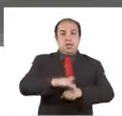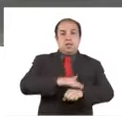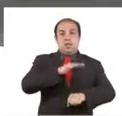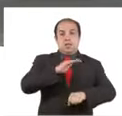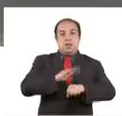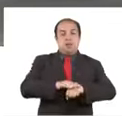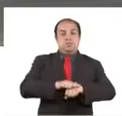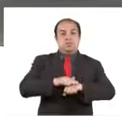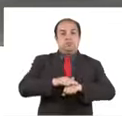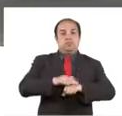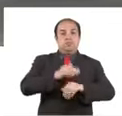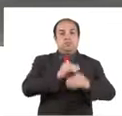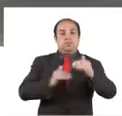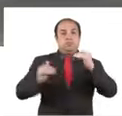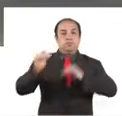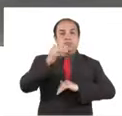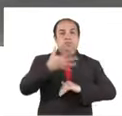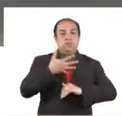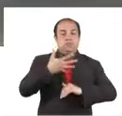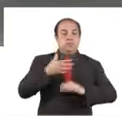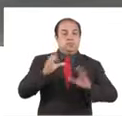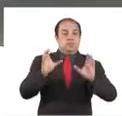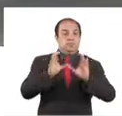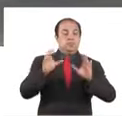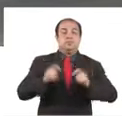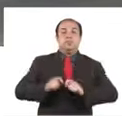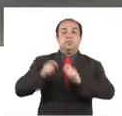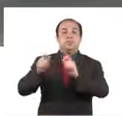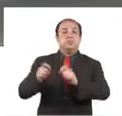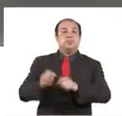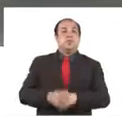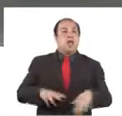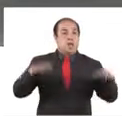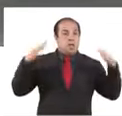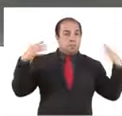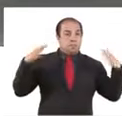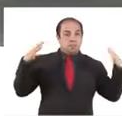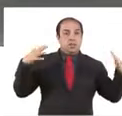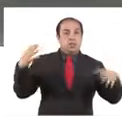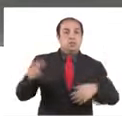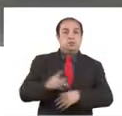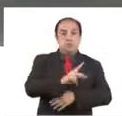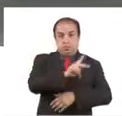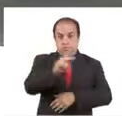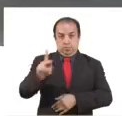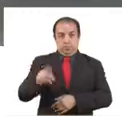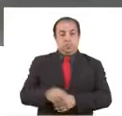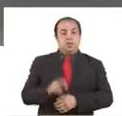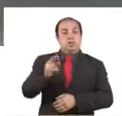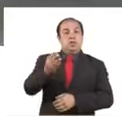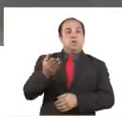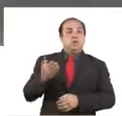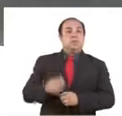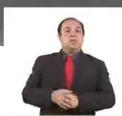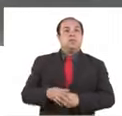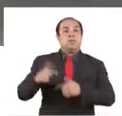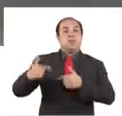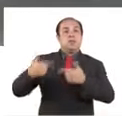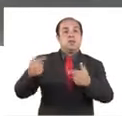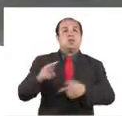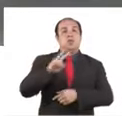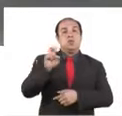máximo aprovechamiento académico. Por lo que con el aplauso de todas y todos ustedes recibiremos de la